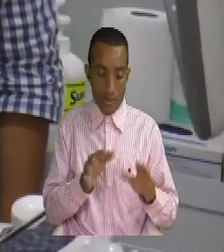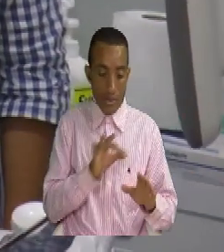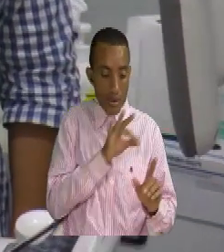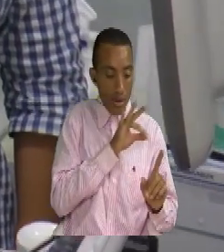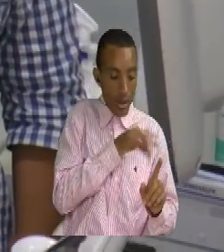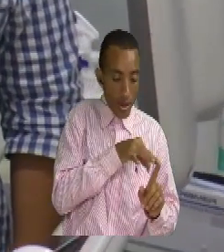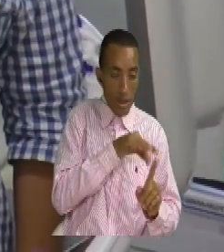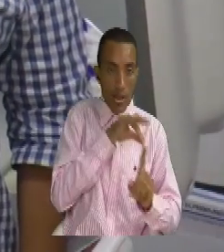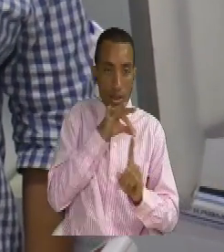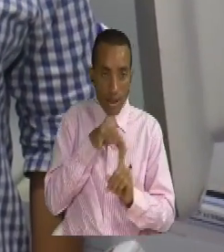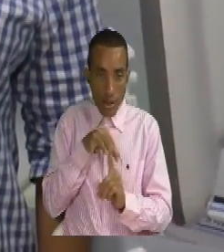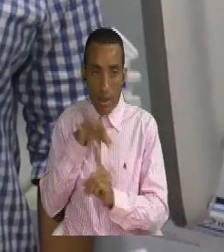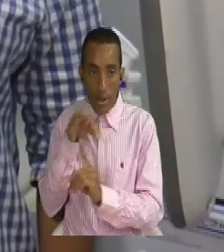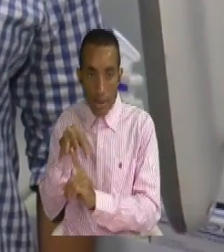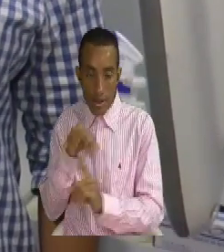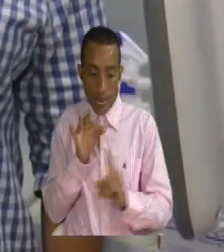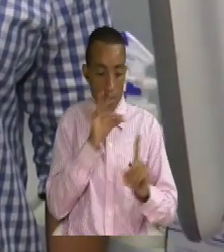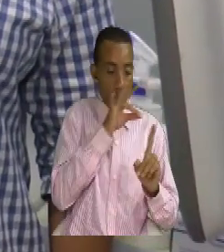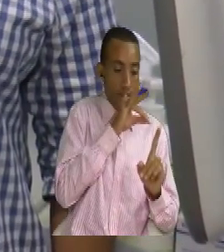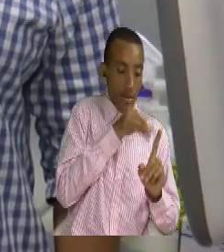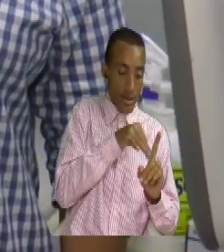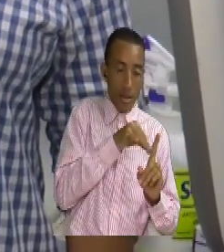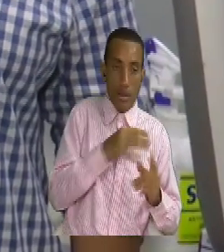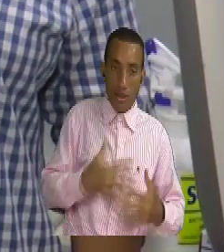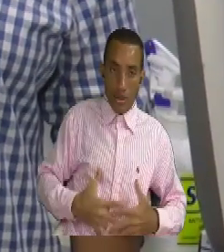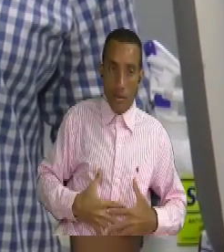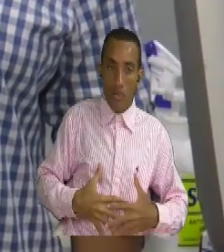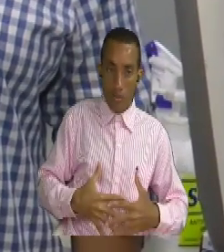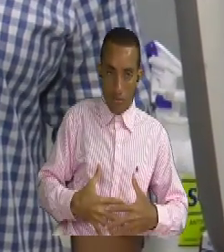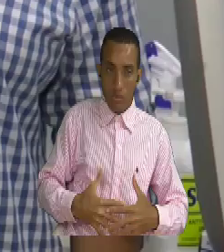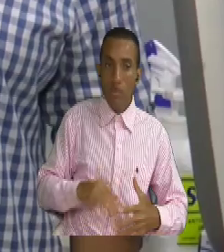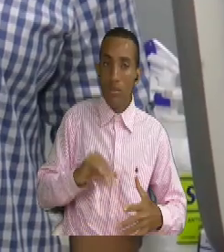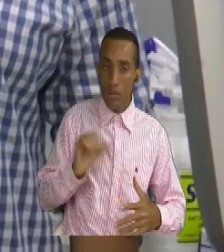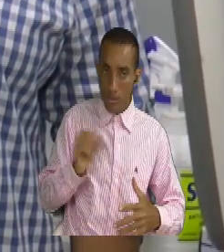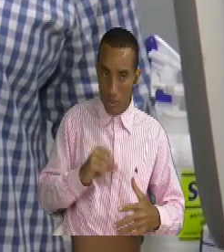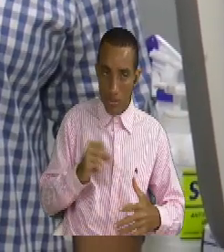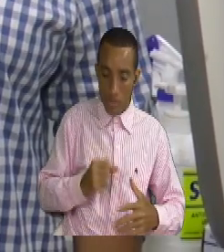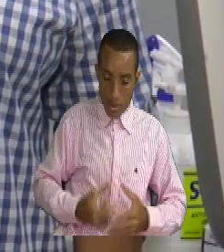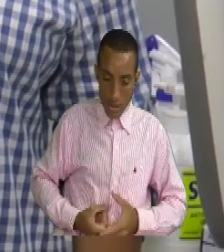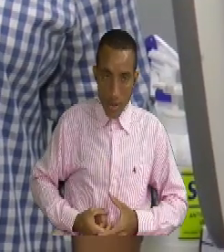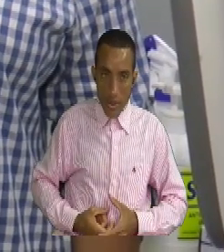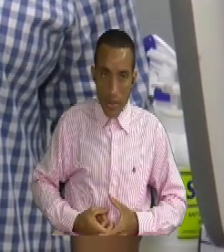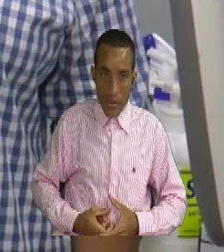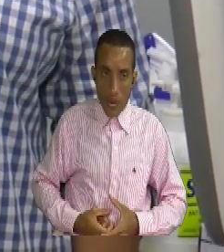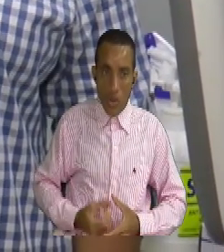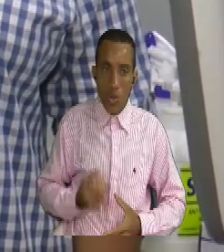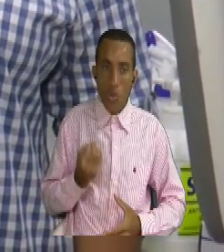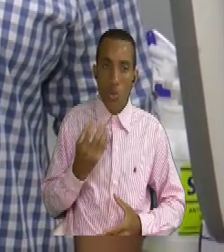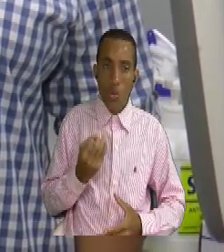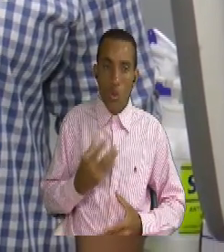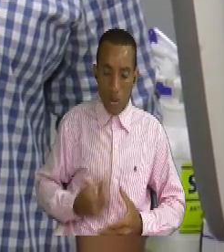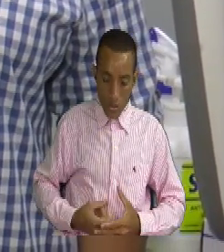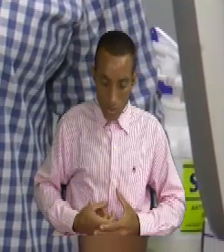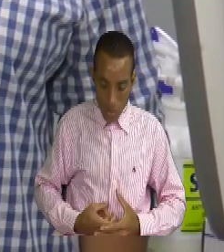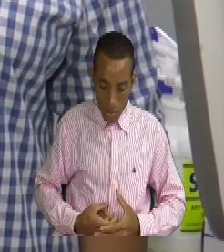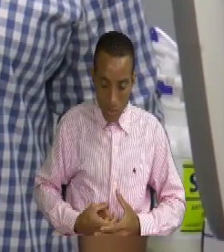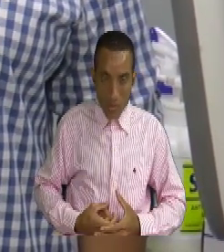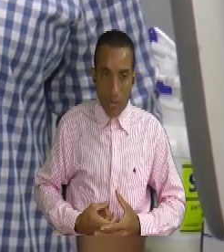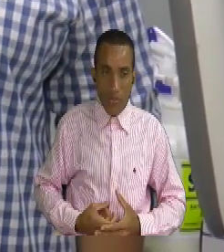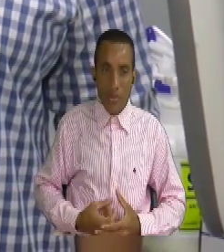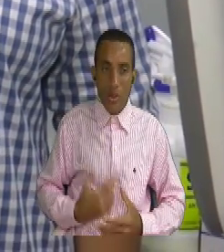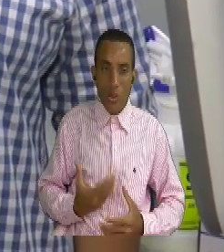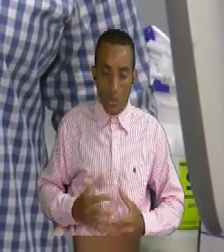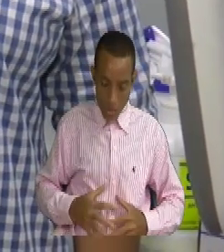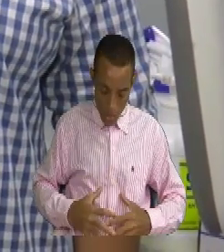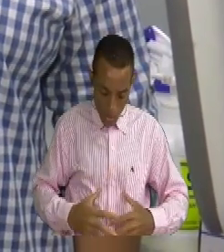primera parte hay que identificar primero que esté en embarazo como tal, que esté inútero, cuántos embriones tenemos vivos, cómo está ubicada la placenta, y